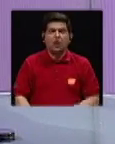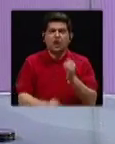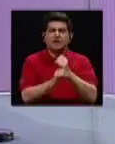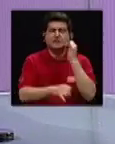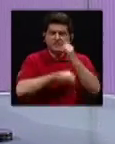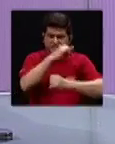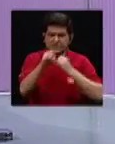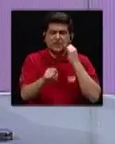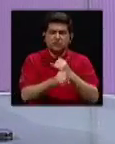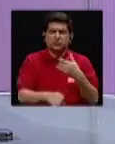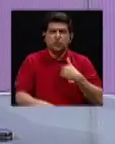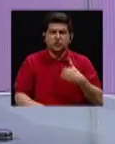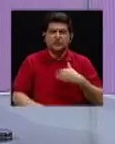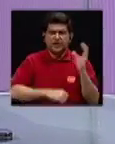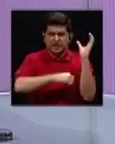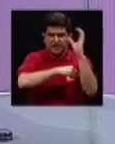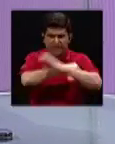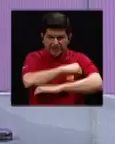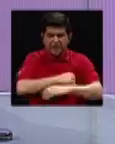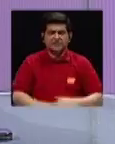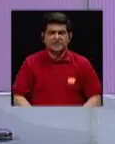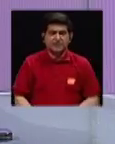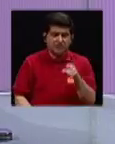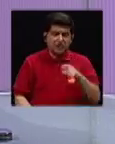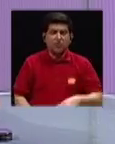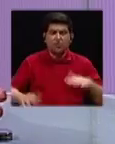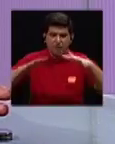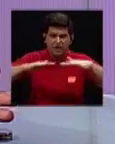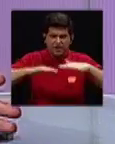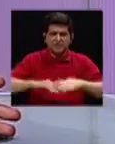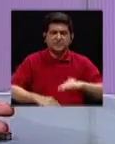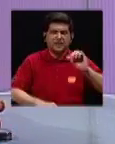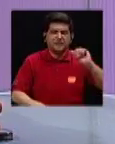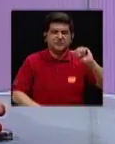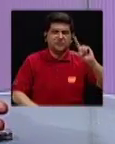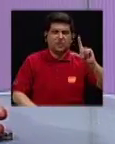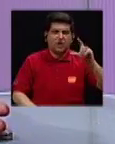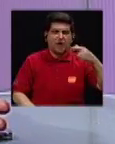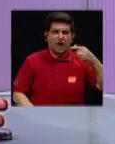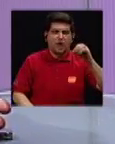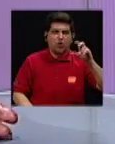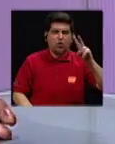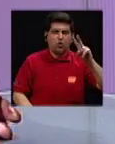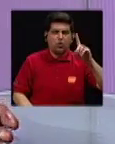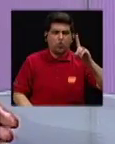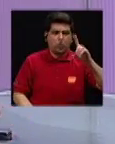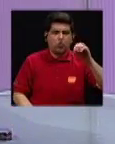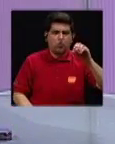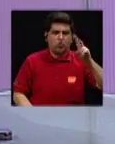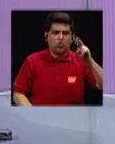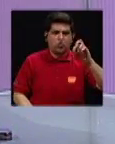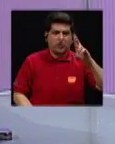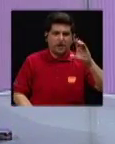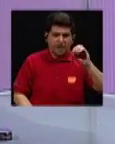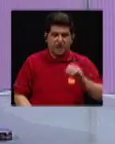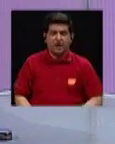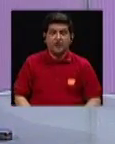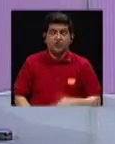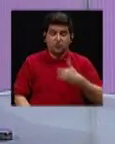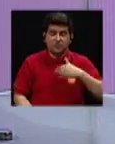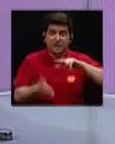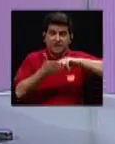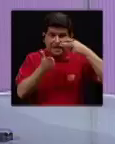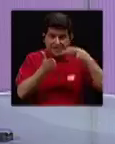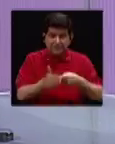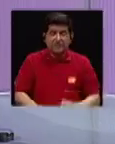que desde las instancias Internacionales El haber tenido una sentencia del campo algodonero el poder de una forma u otra tener la tipificación